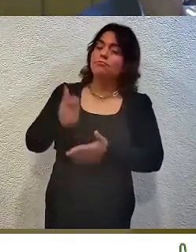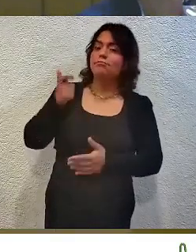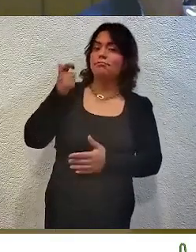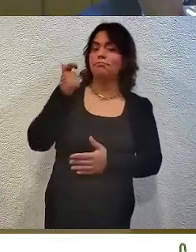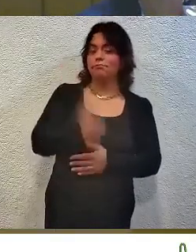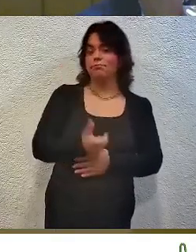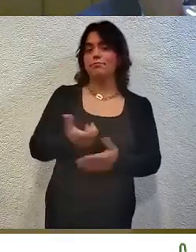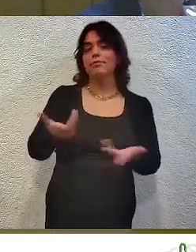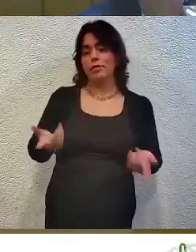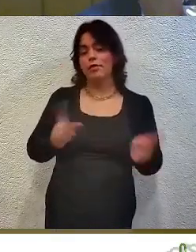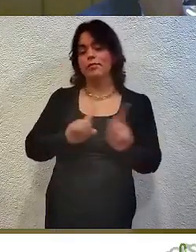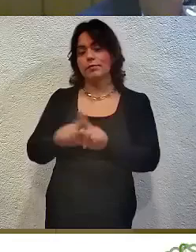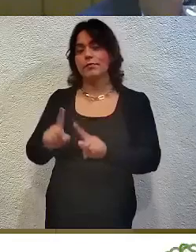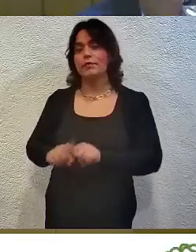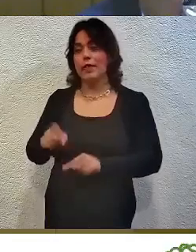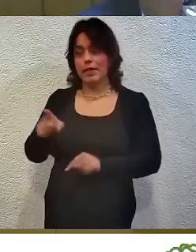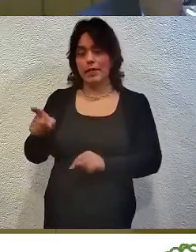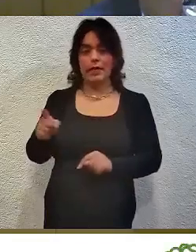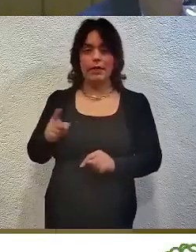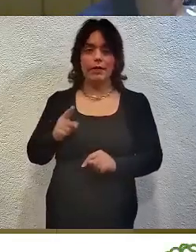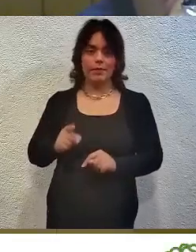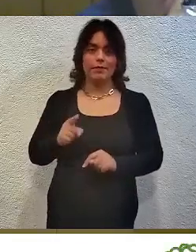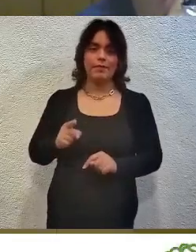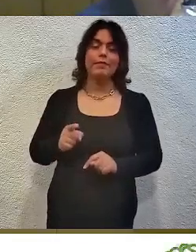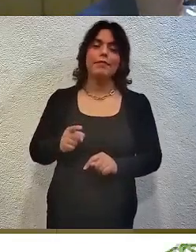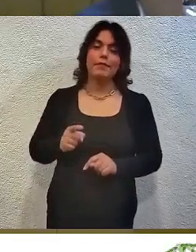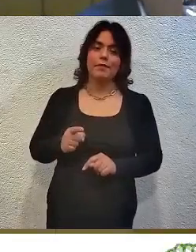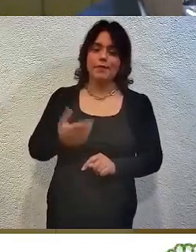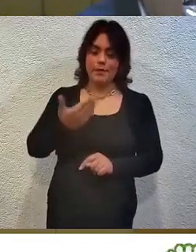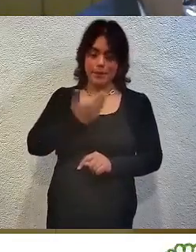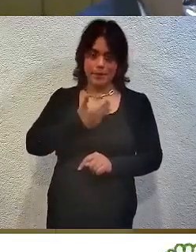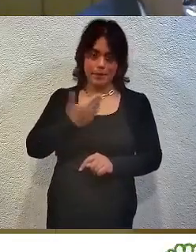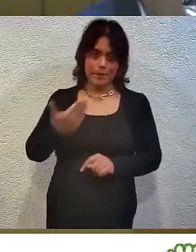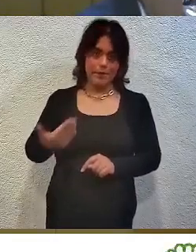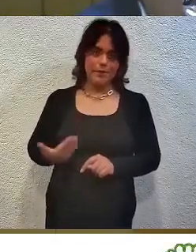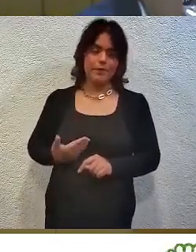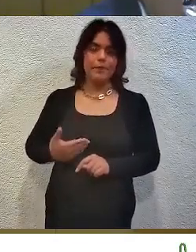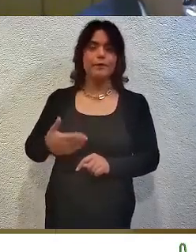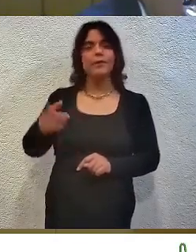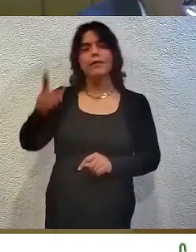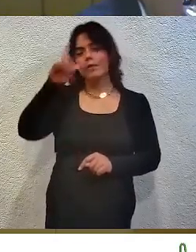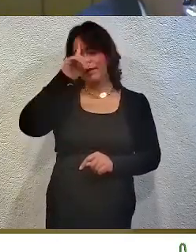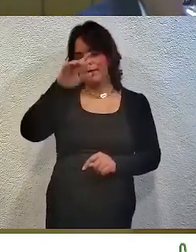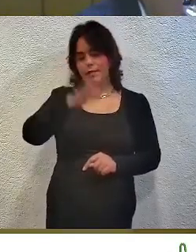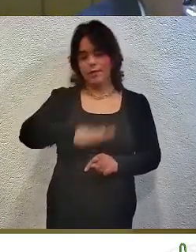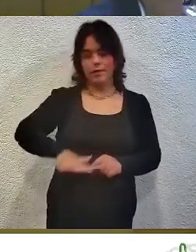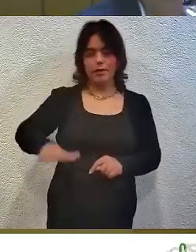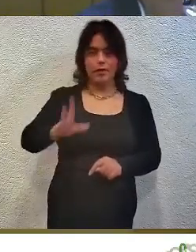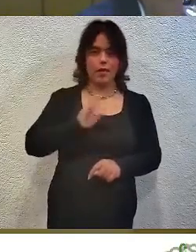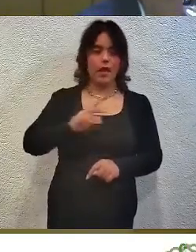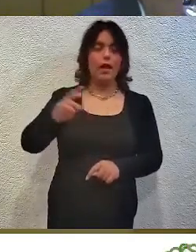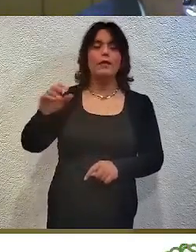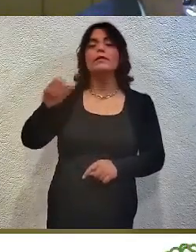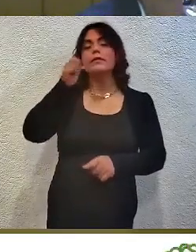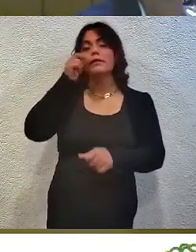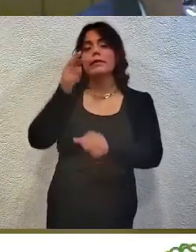por estos servidores públicos, concretamente la presidenta del Consejo Distrital, el secretario técnico. Esa resolución está firme,